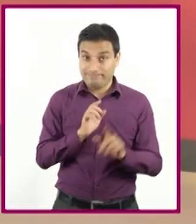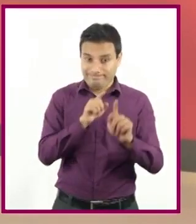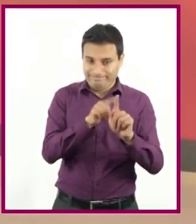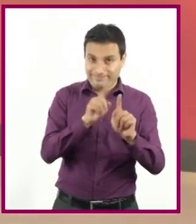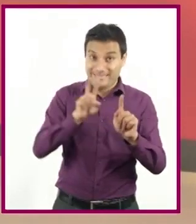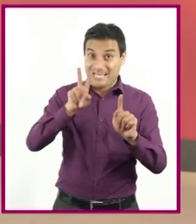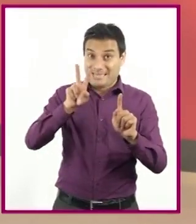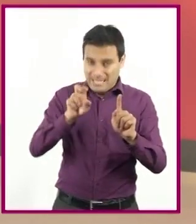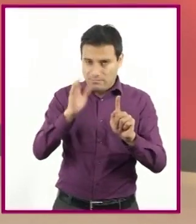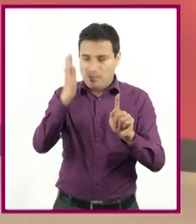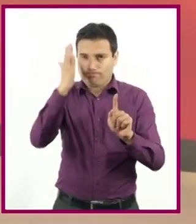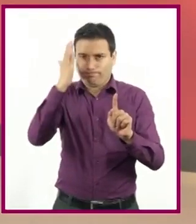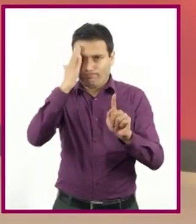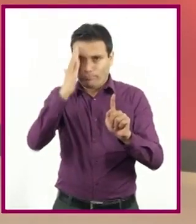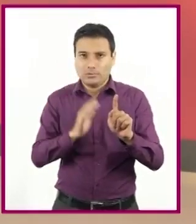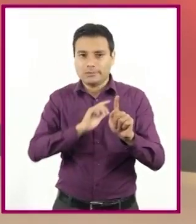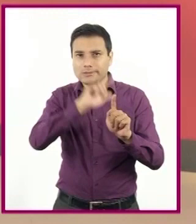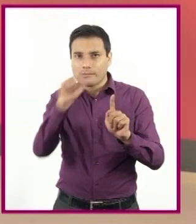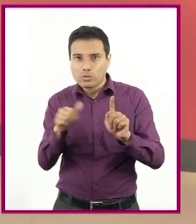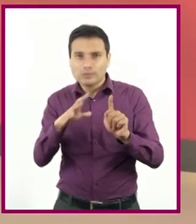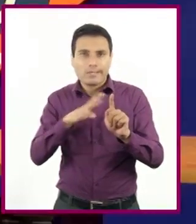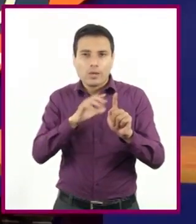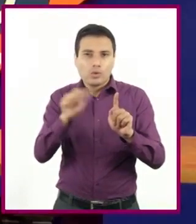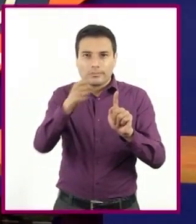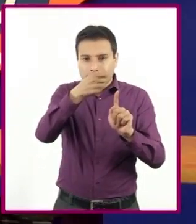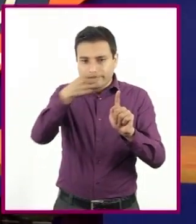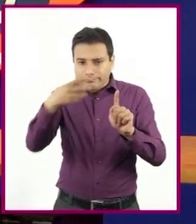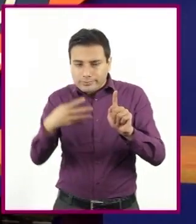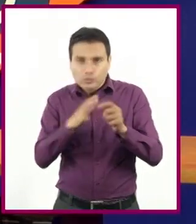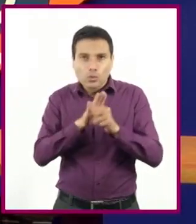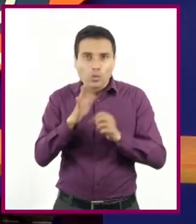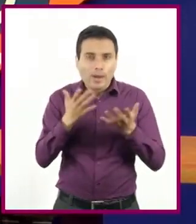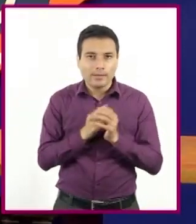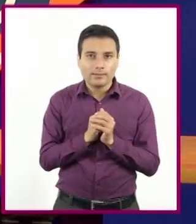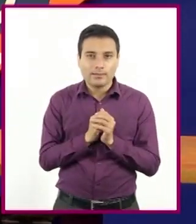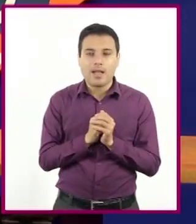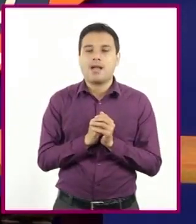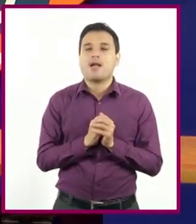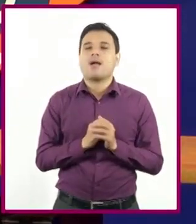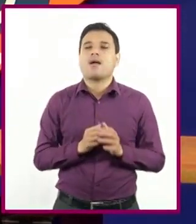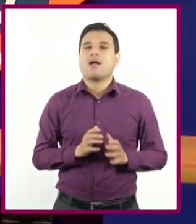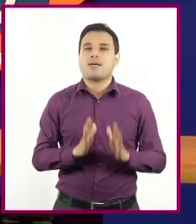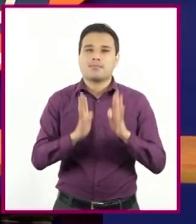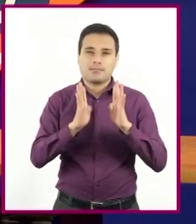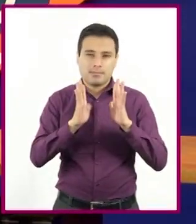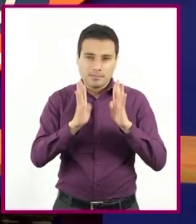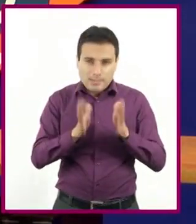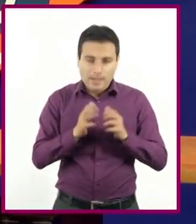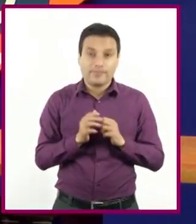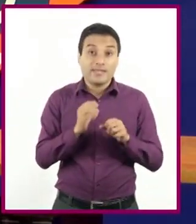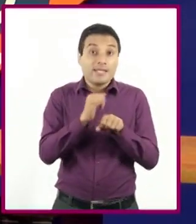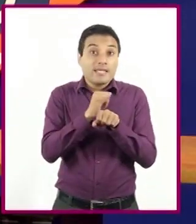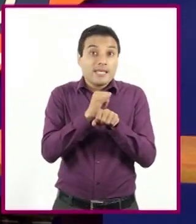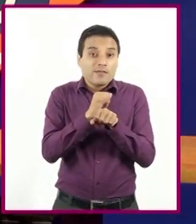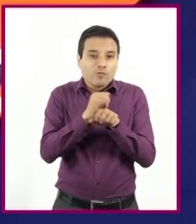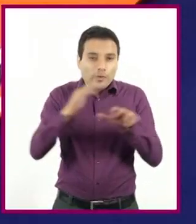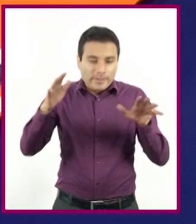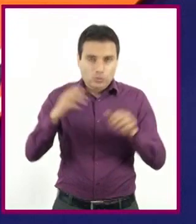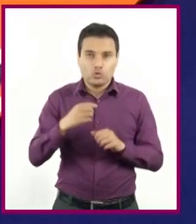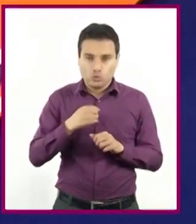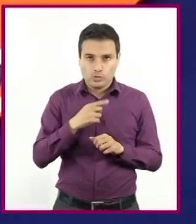circularán todos los elementos de tu programa. Entonces organizo la información separándola por